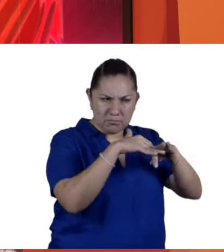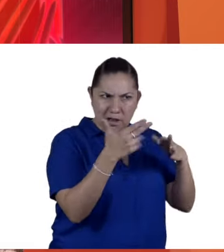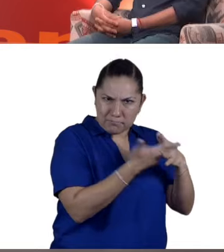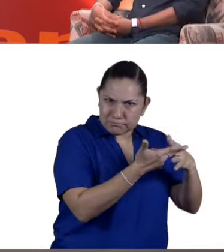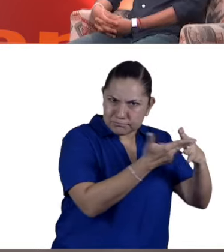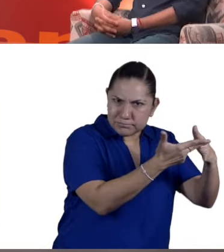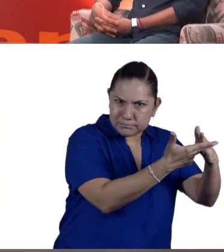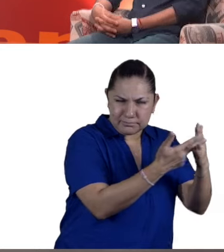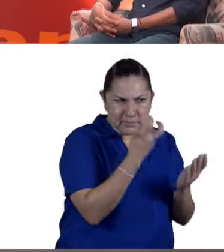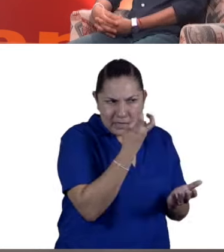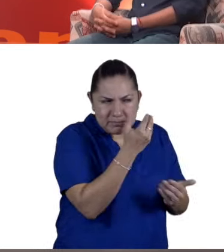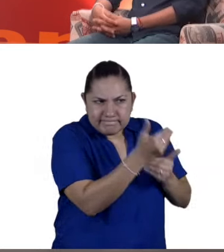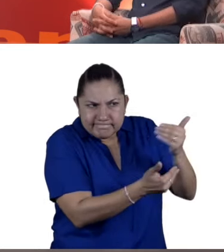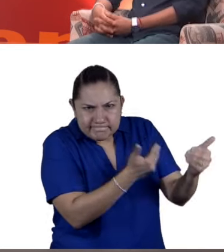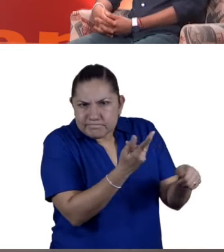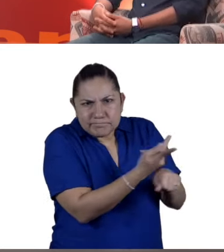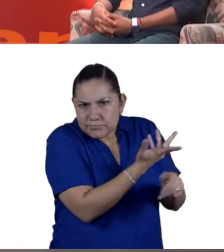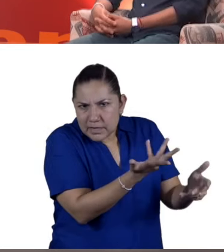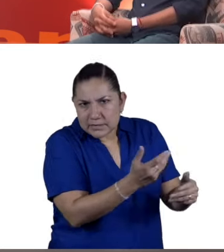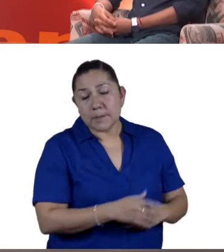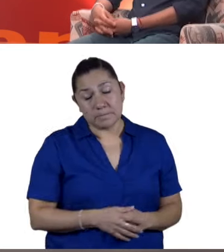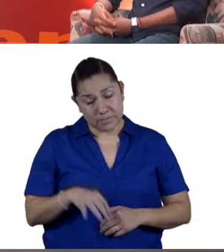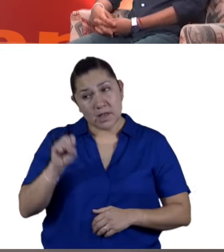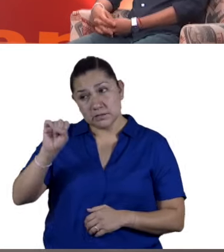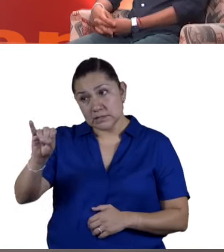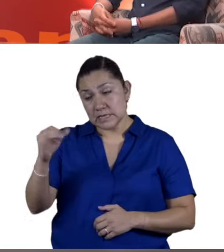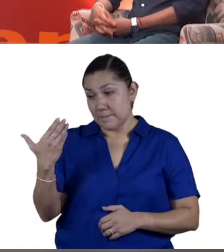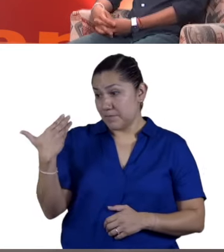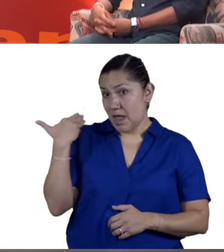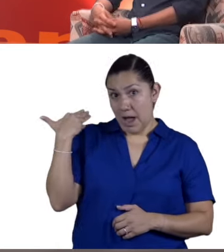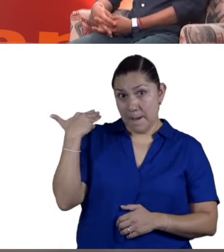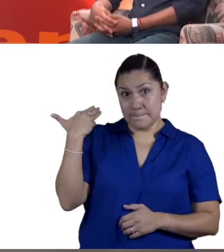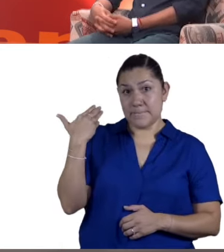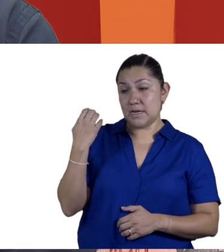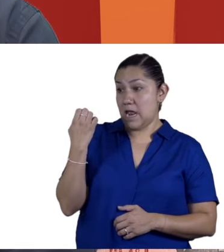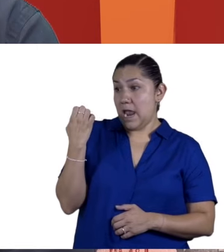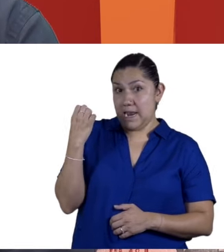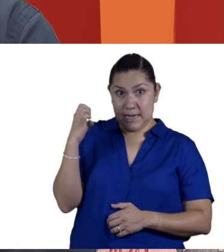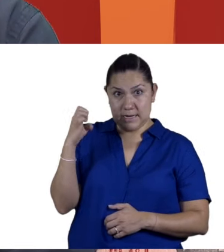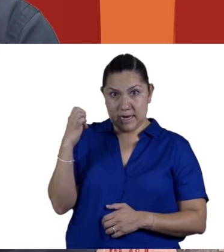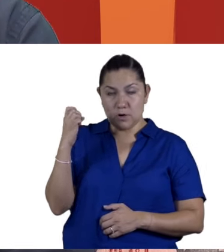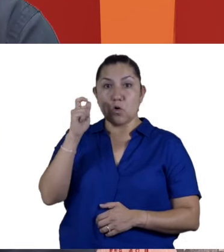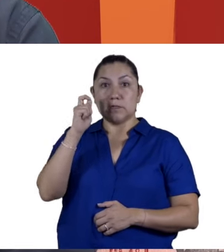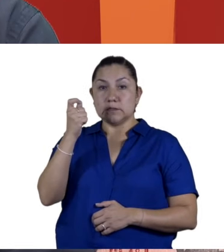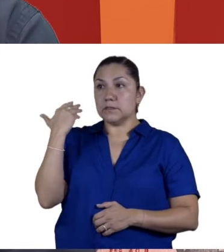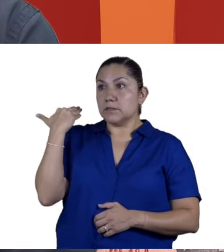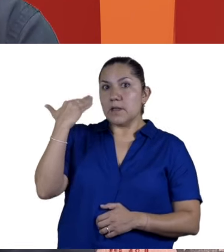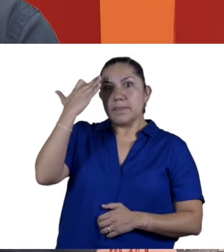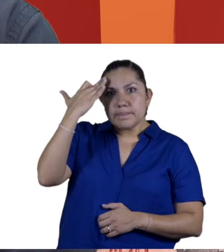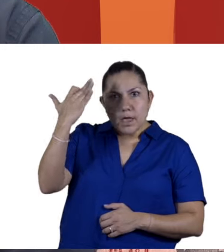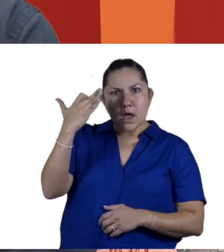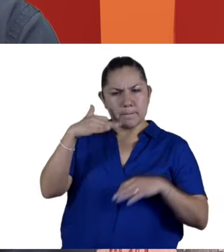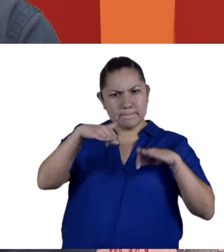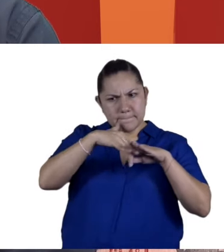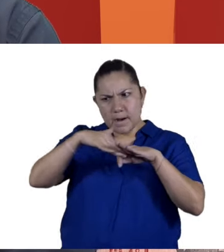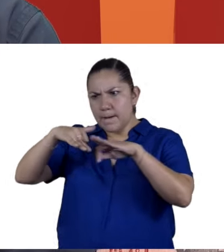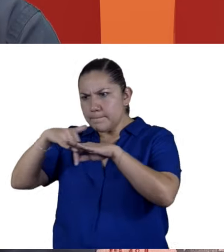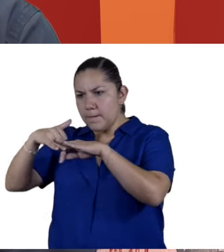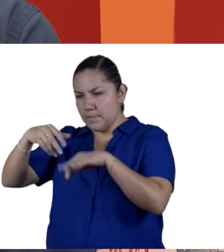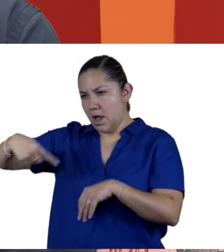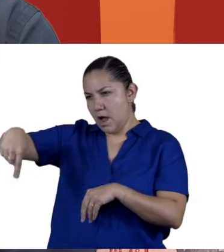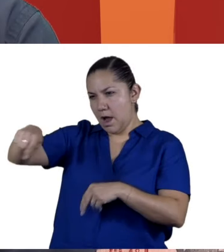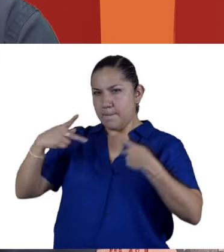recientes asesinatos que ha habido. Así es, desgraciadamente este enero fue el tercer enero consecutivo en el que rompemos récord